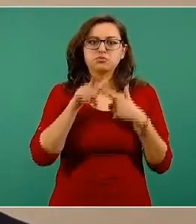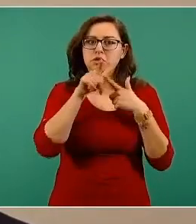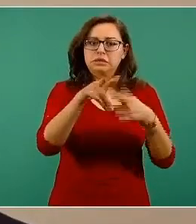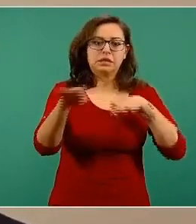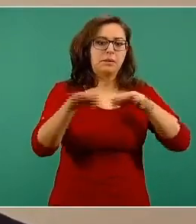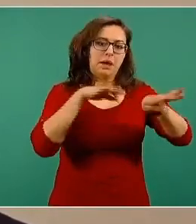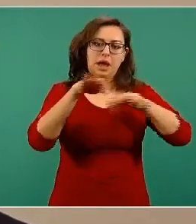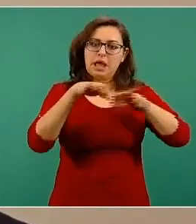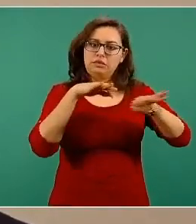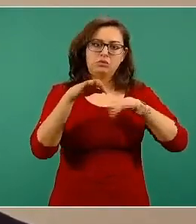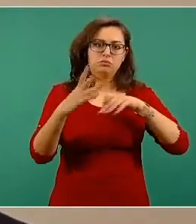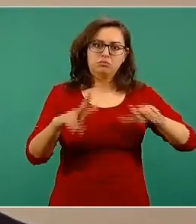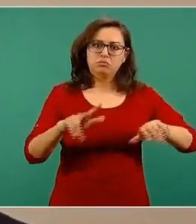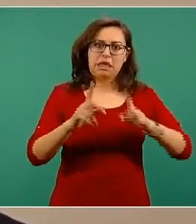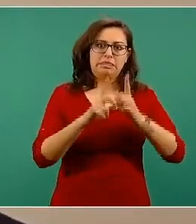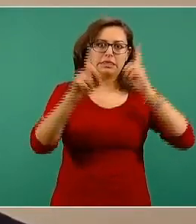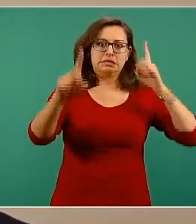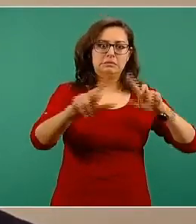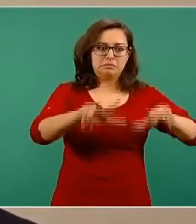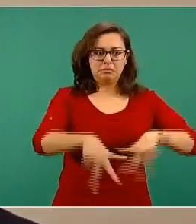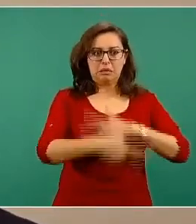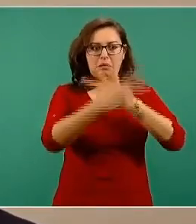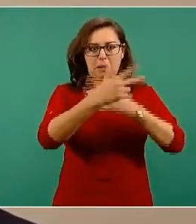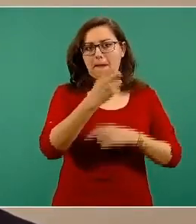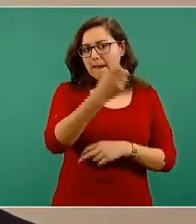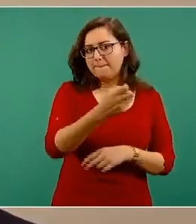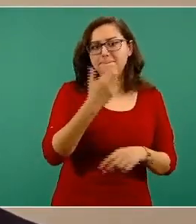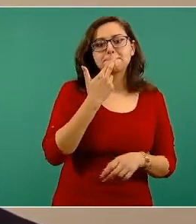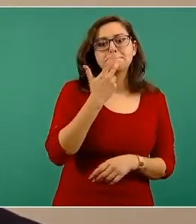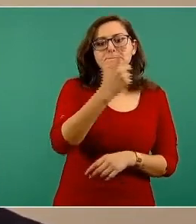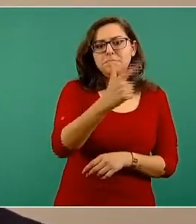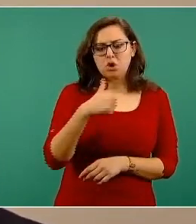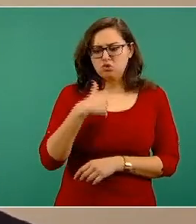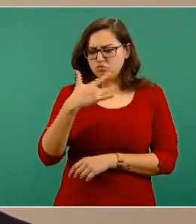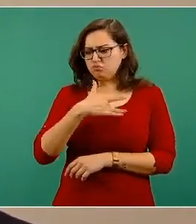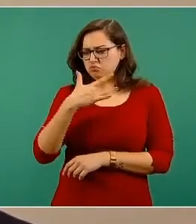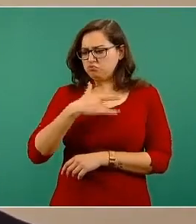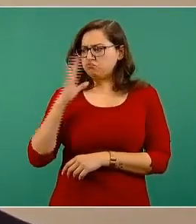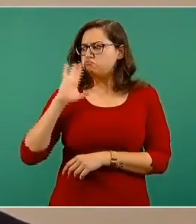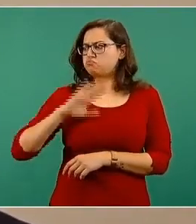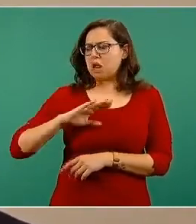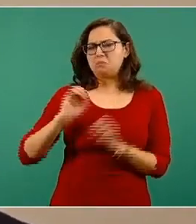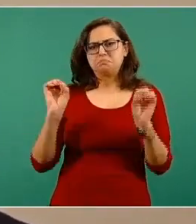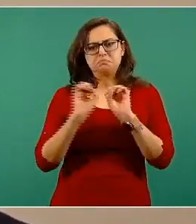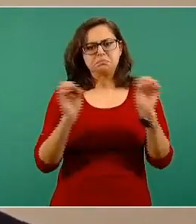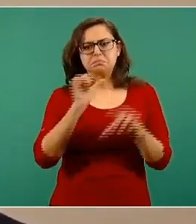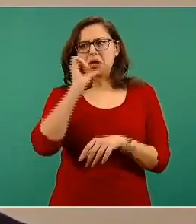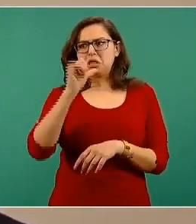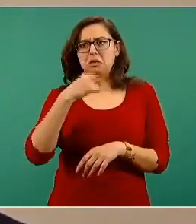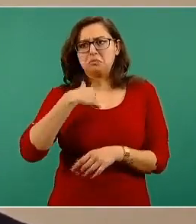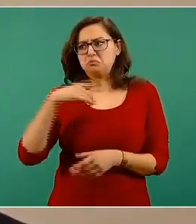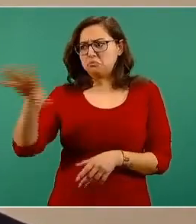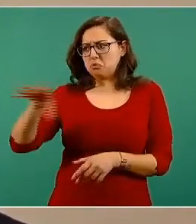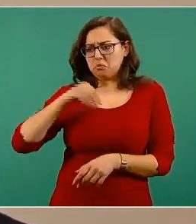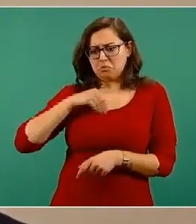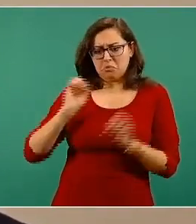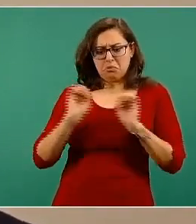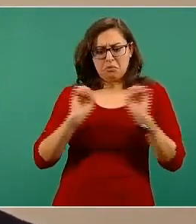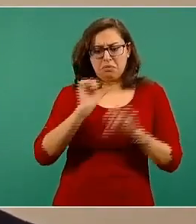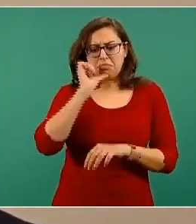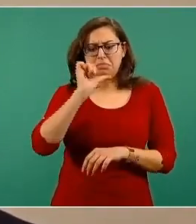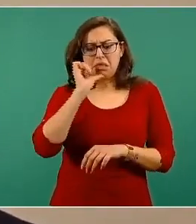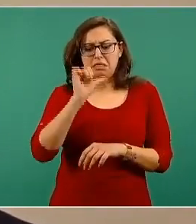continúo asintomático, no tengo evidencias de haberme contagiado y bueno, espero que pueda concluir mi periodo de